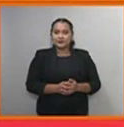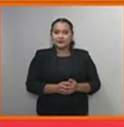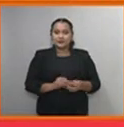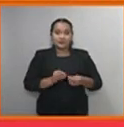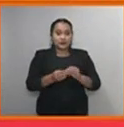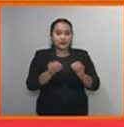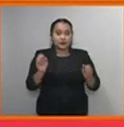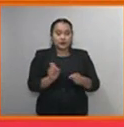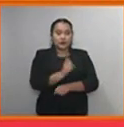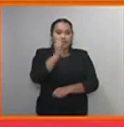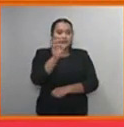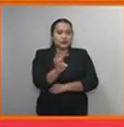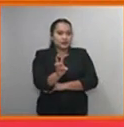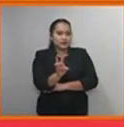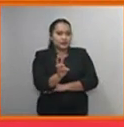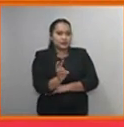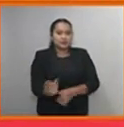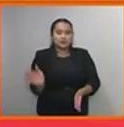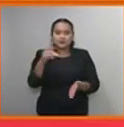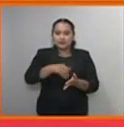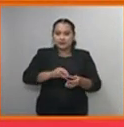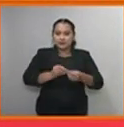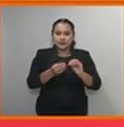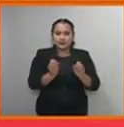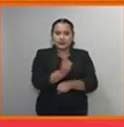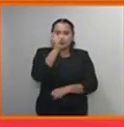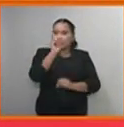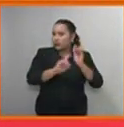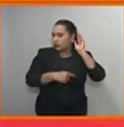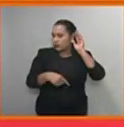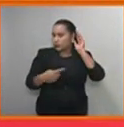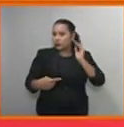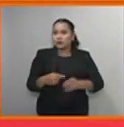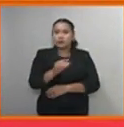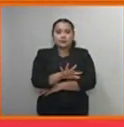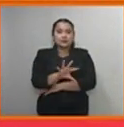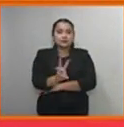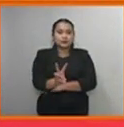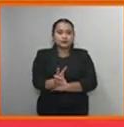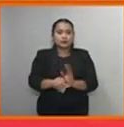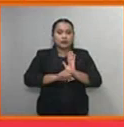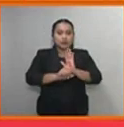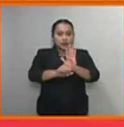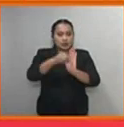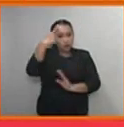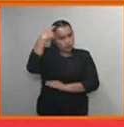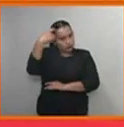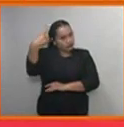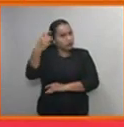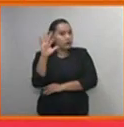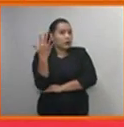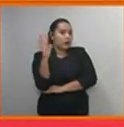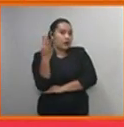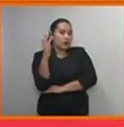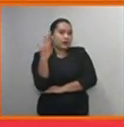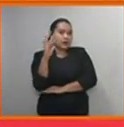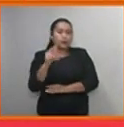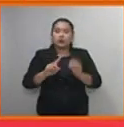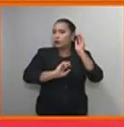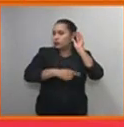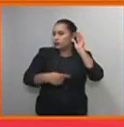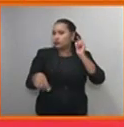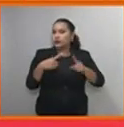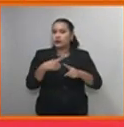Porque este es el 6, repito, con mucho gusto, el número ganador para la diaria es el 56, con su símbolo de sueños árbol. Para Multi X